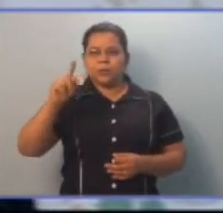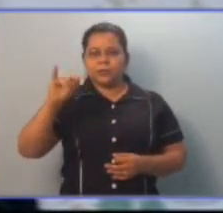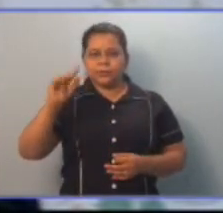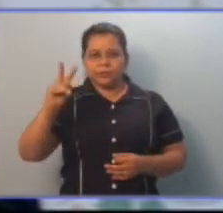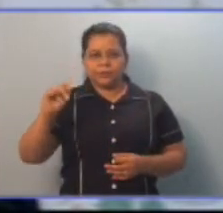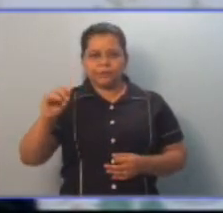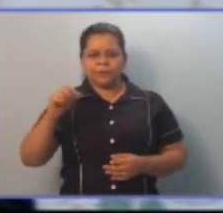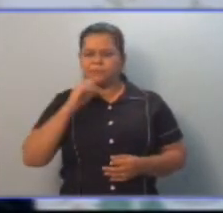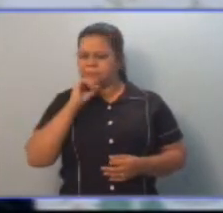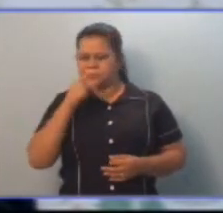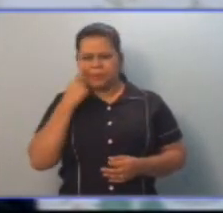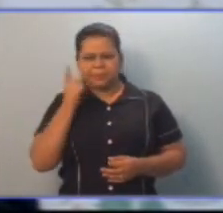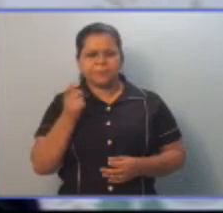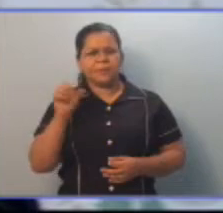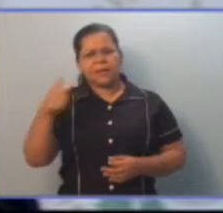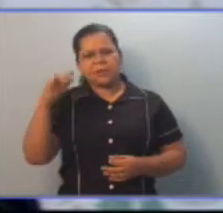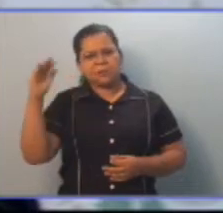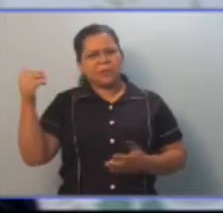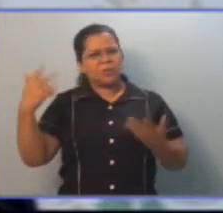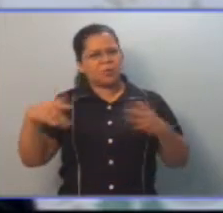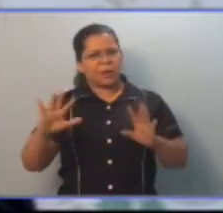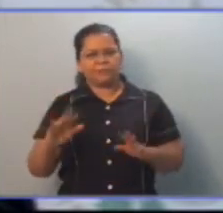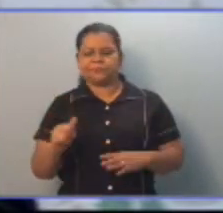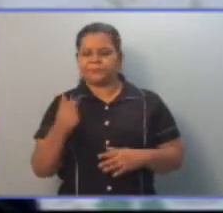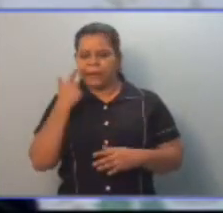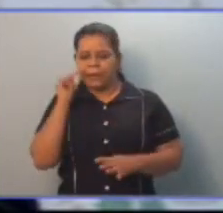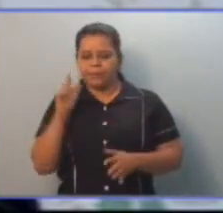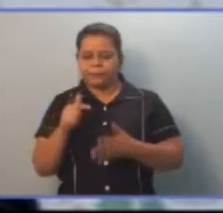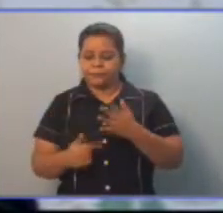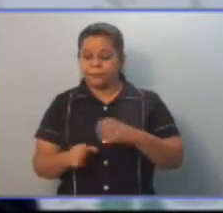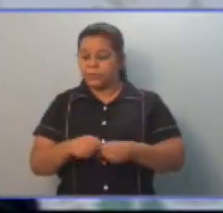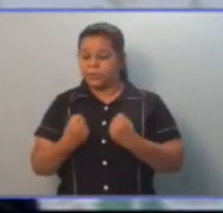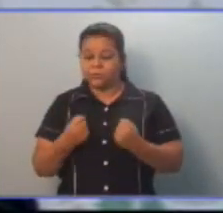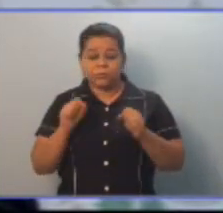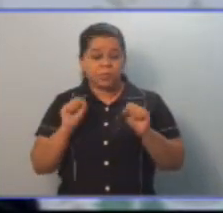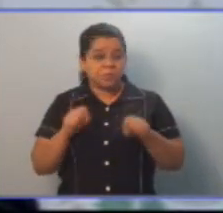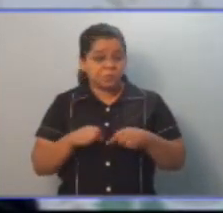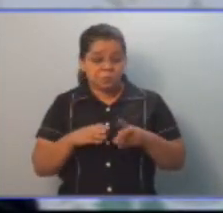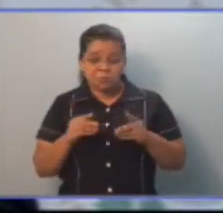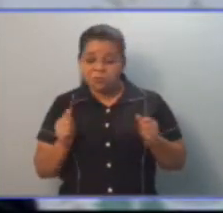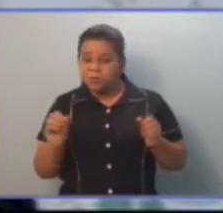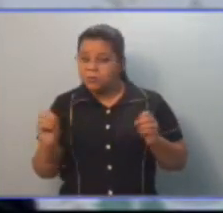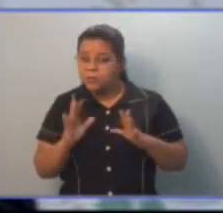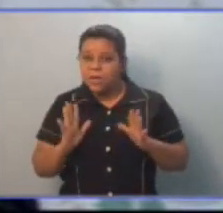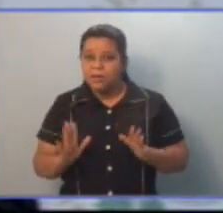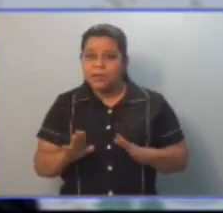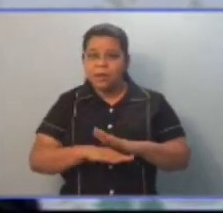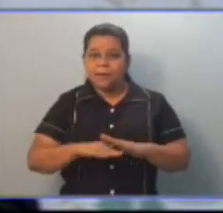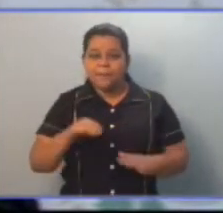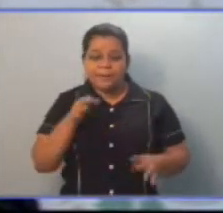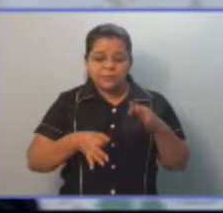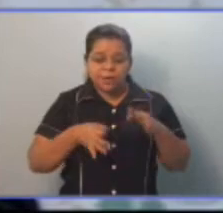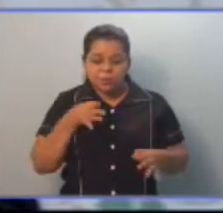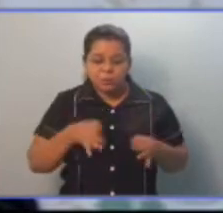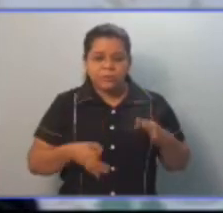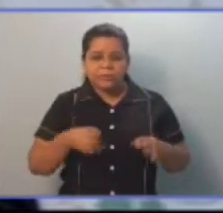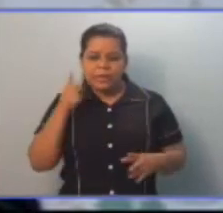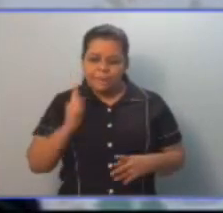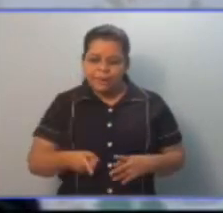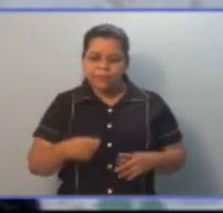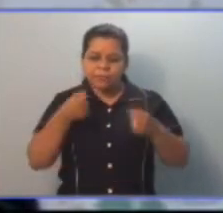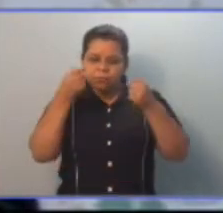es normal que en delitos que nosotros consideramos que no se puede arreglar más que por lo penal, y tiene que irse preso